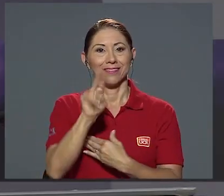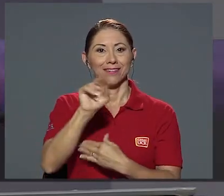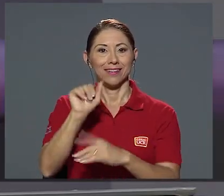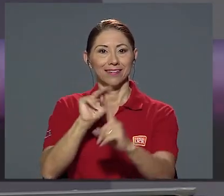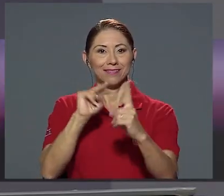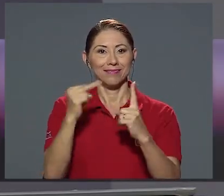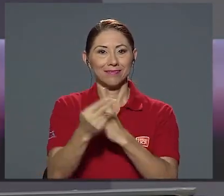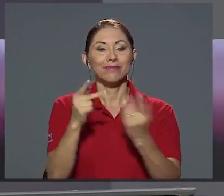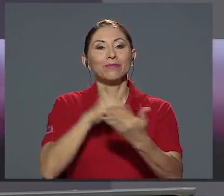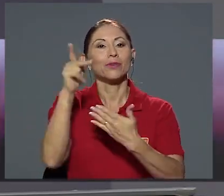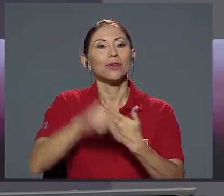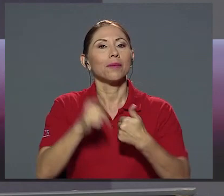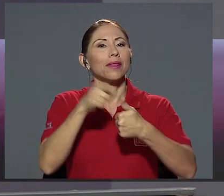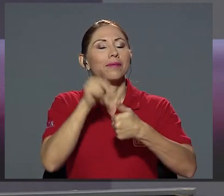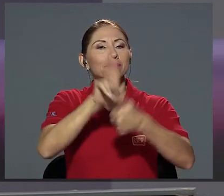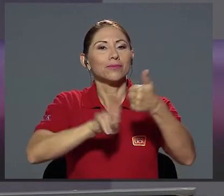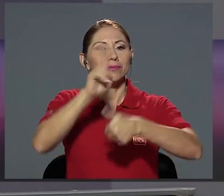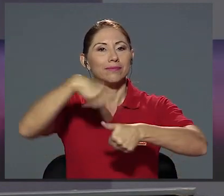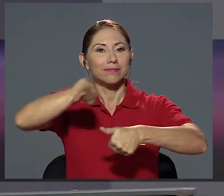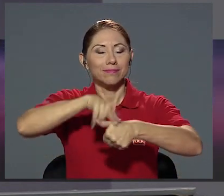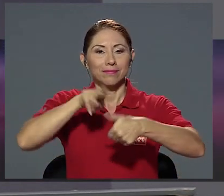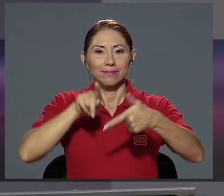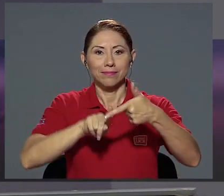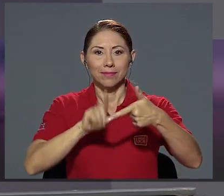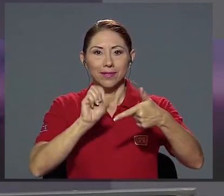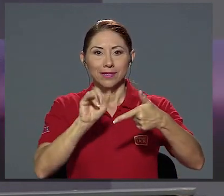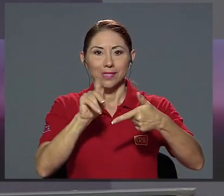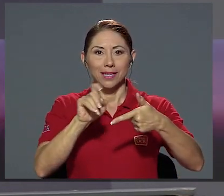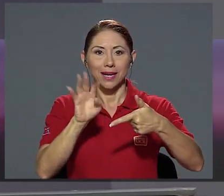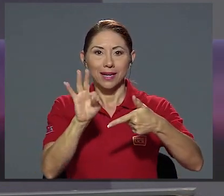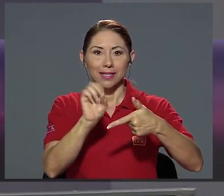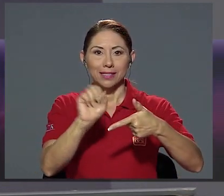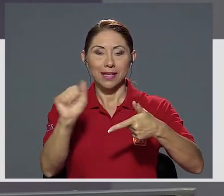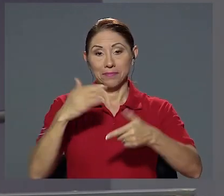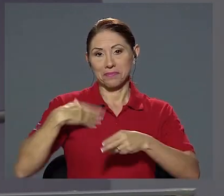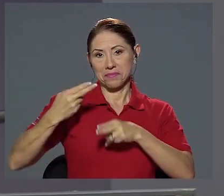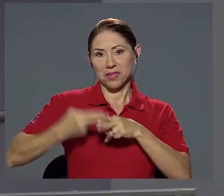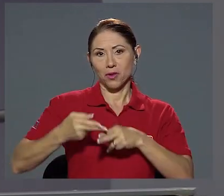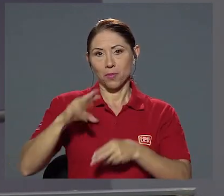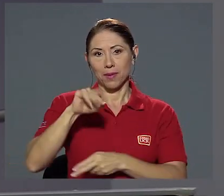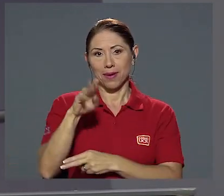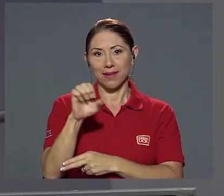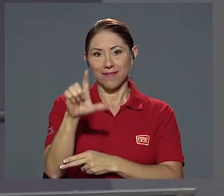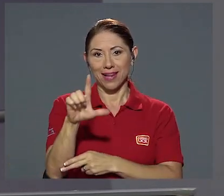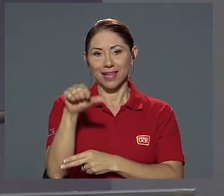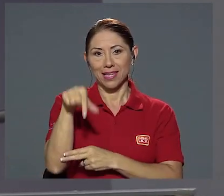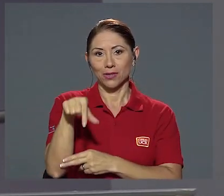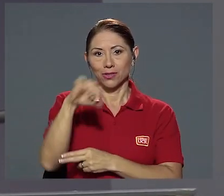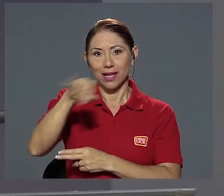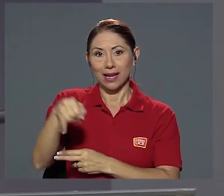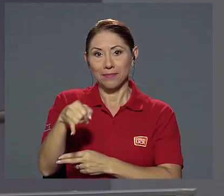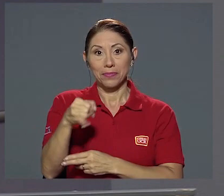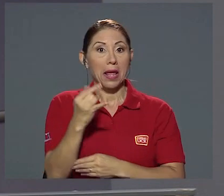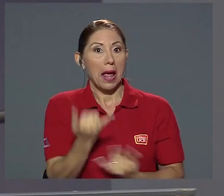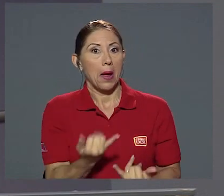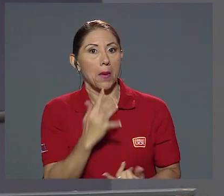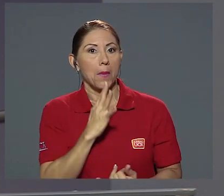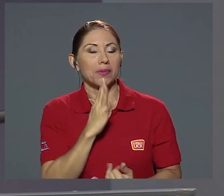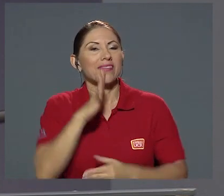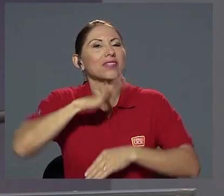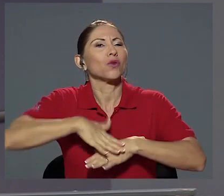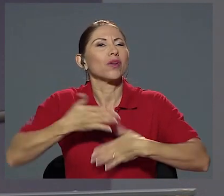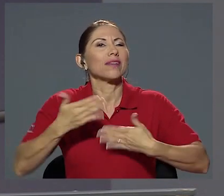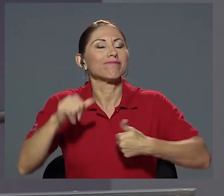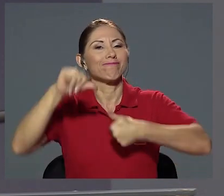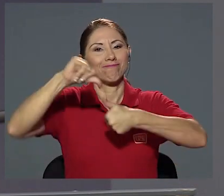bienvenidos a una edición más de Una Mirada, el programa de la Universidad Nacional y del SINAC S.A. Mi nombre es Maribel Quiroz Jara y en esta oportunidad